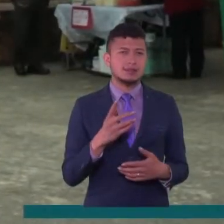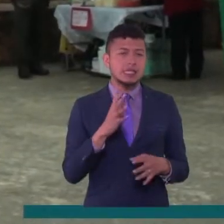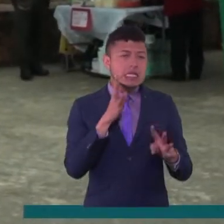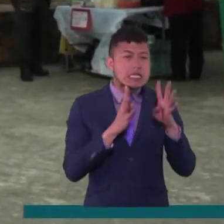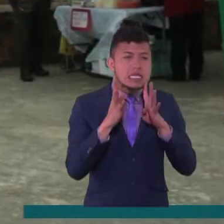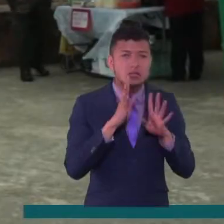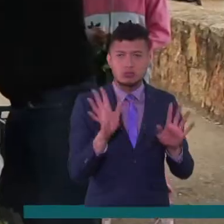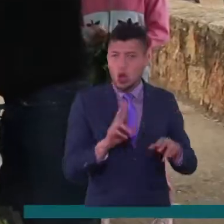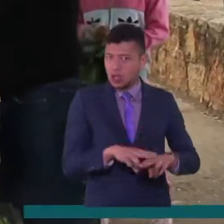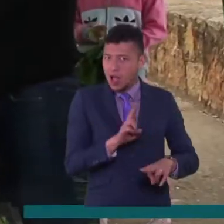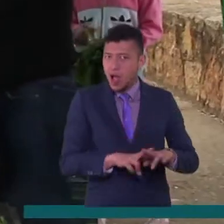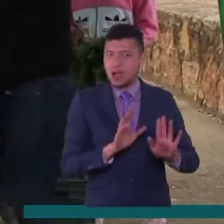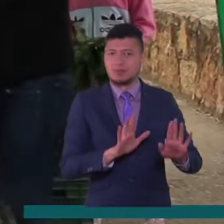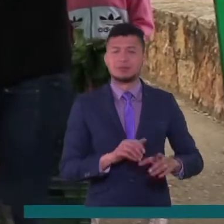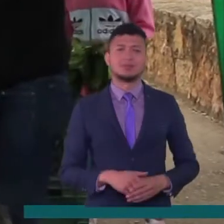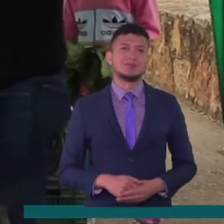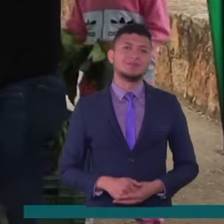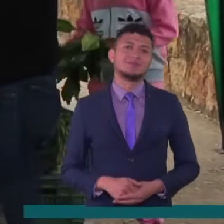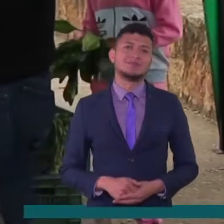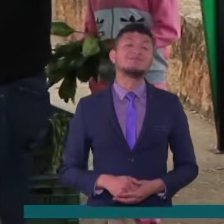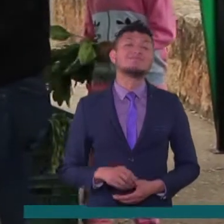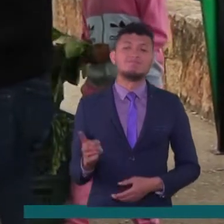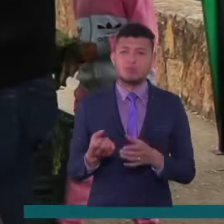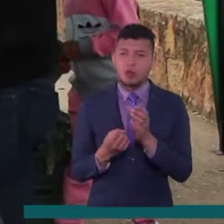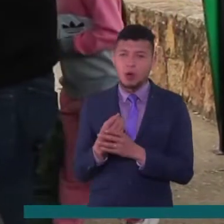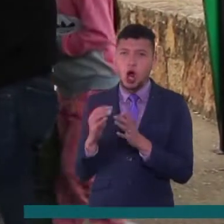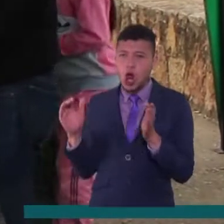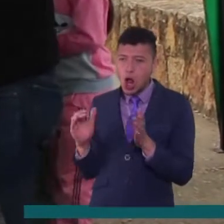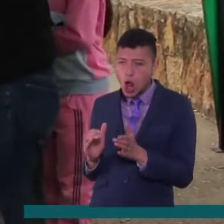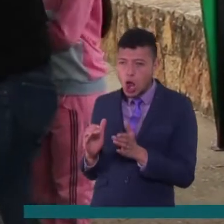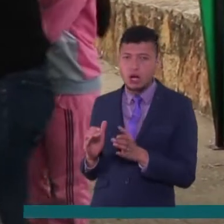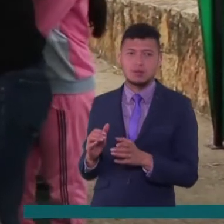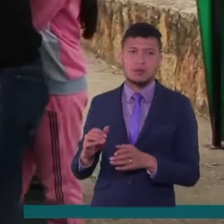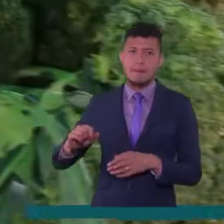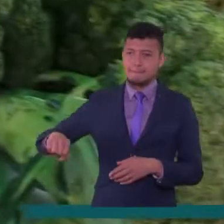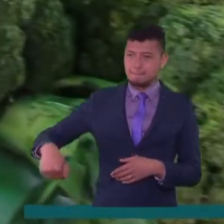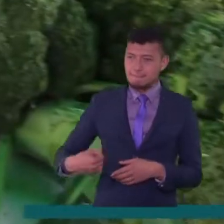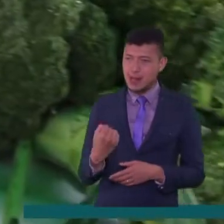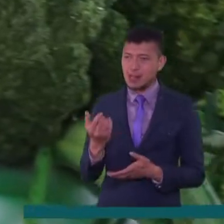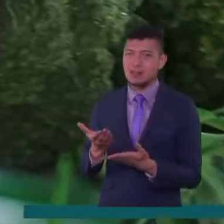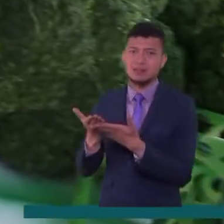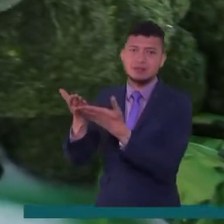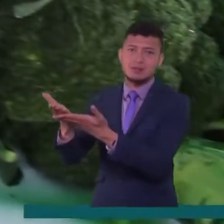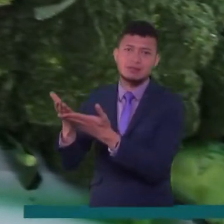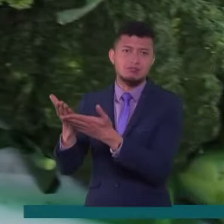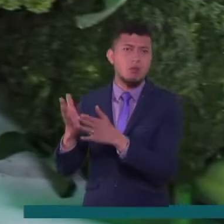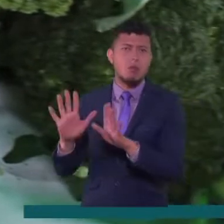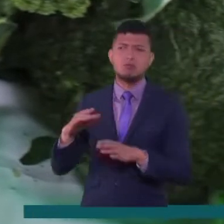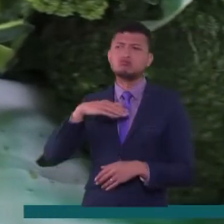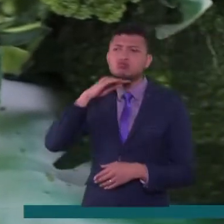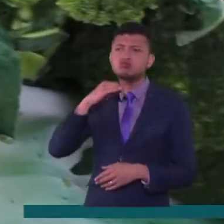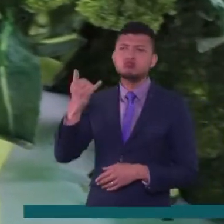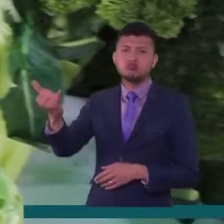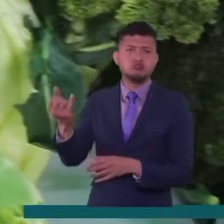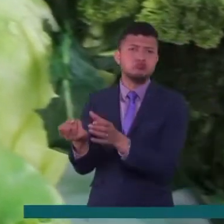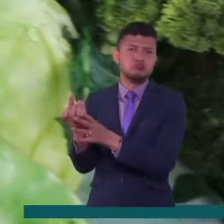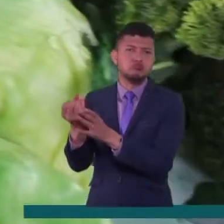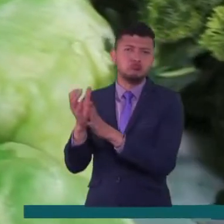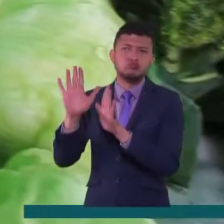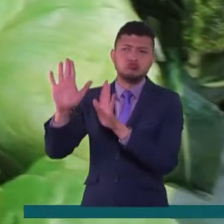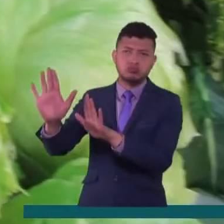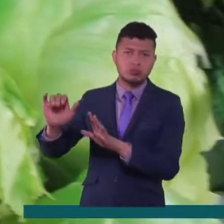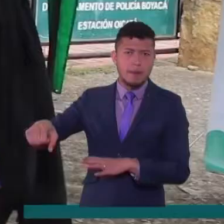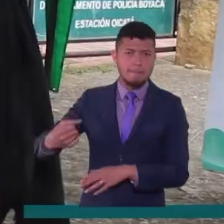como tan decoraditos. Por ser pequeños productores, el no llevar sus cosechas a las plazas de mercado no afecta la disponibilidad de los